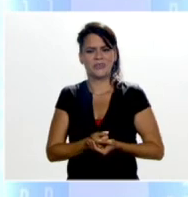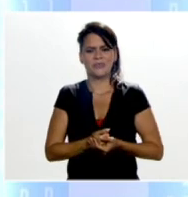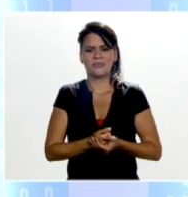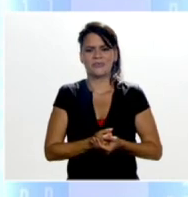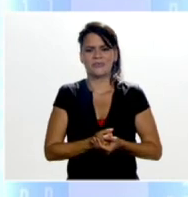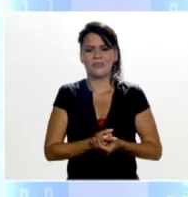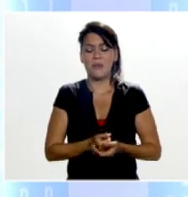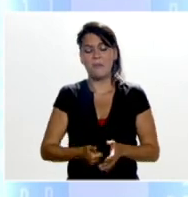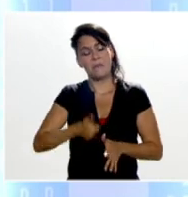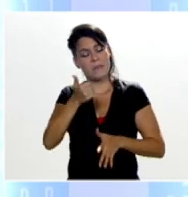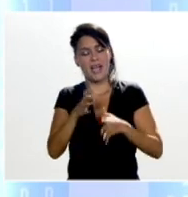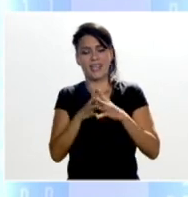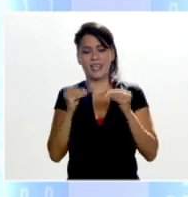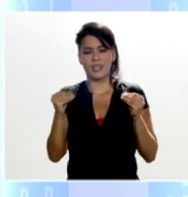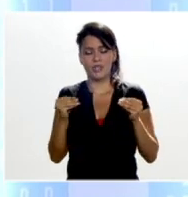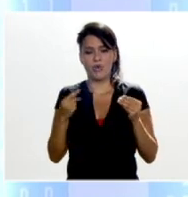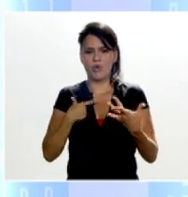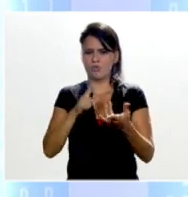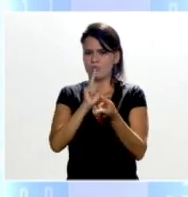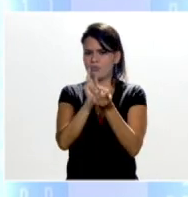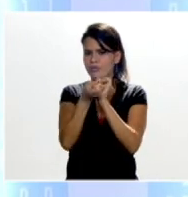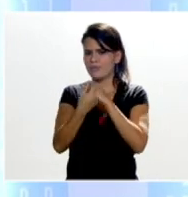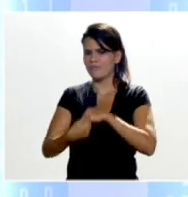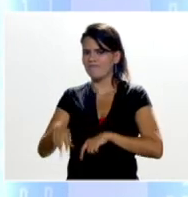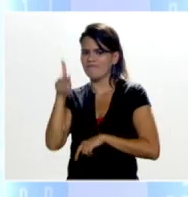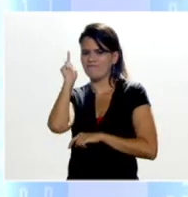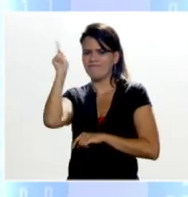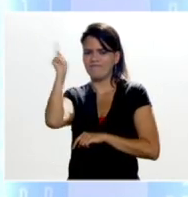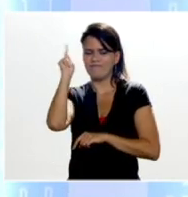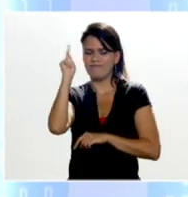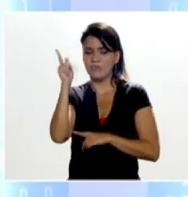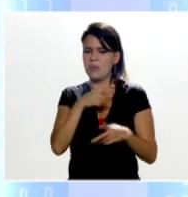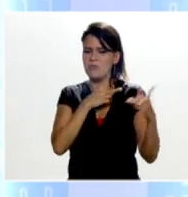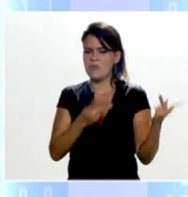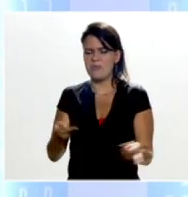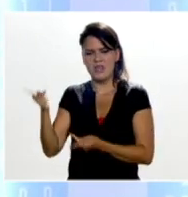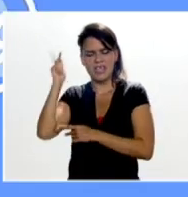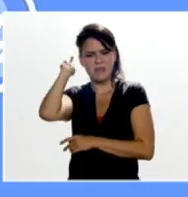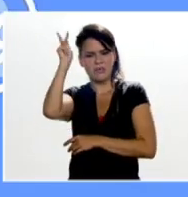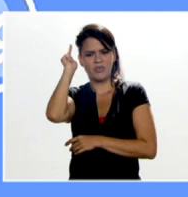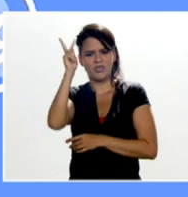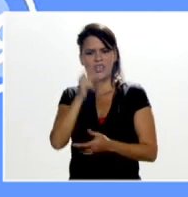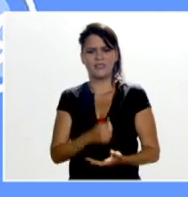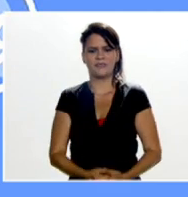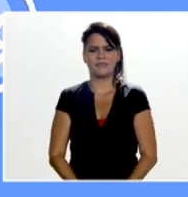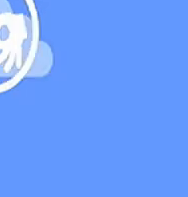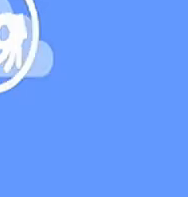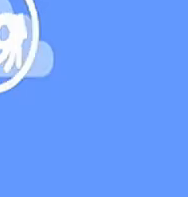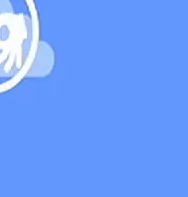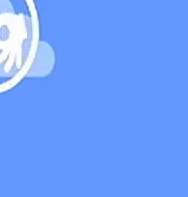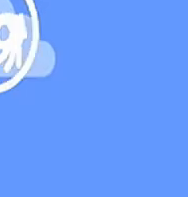orientaciones y sobre todo adaptaciones curriculares. Bienvenida, profesora.